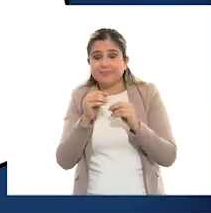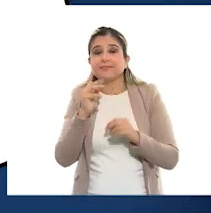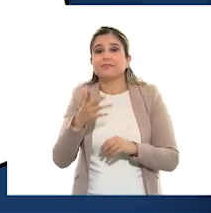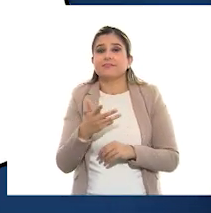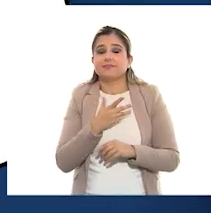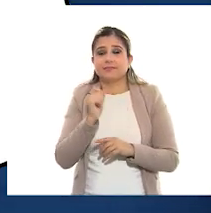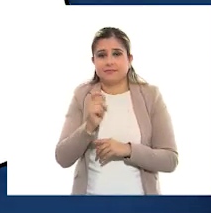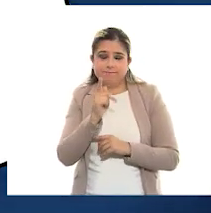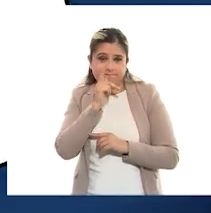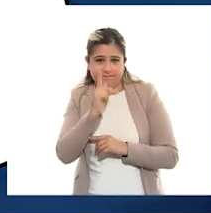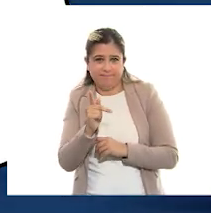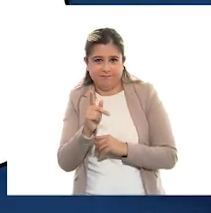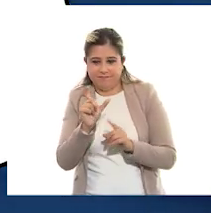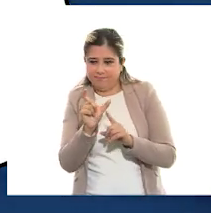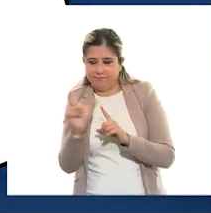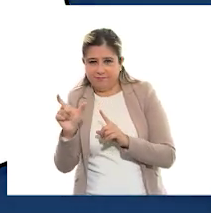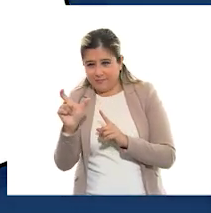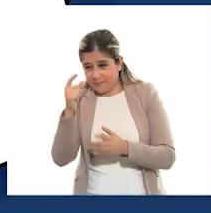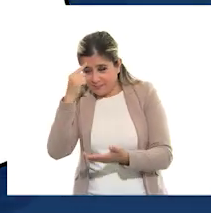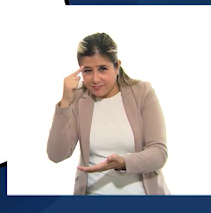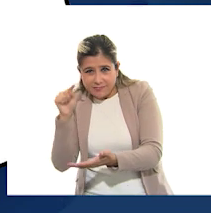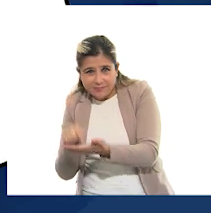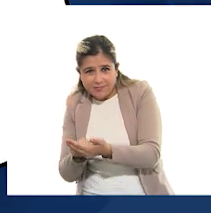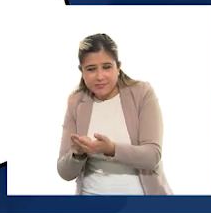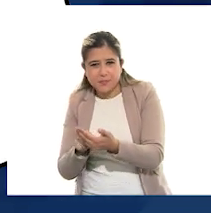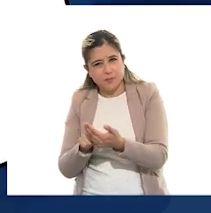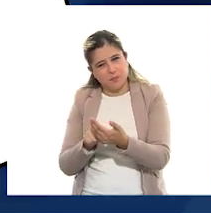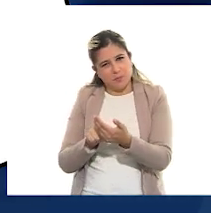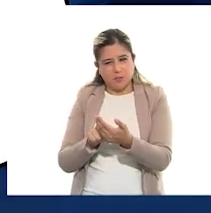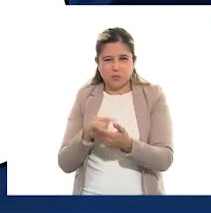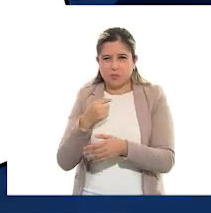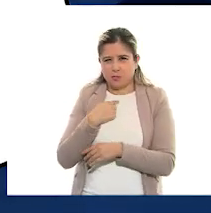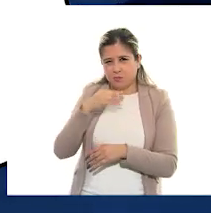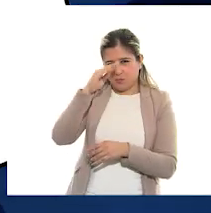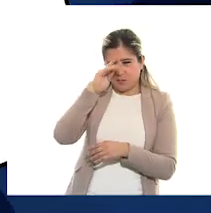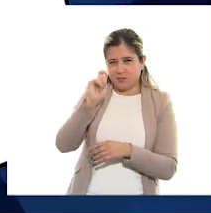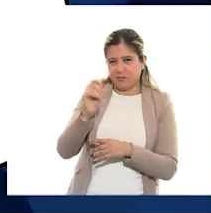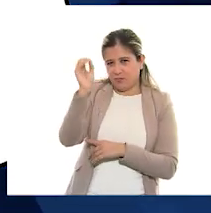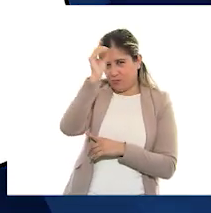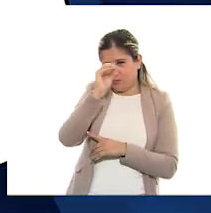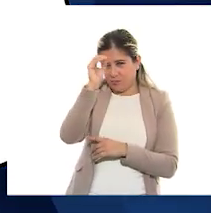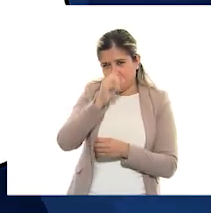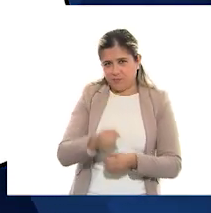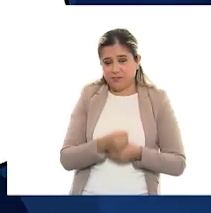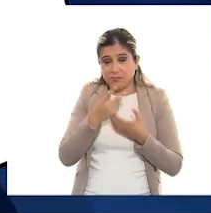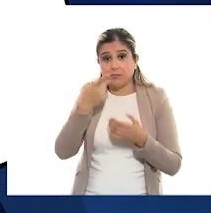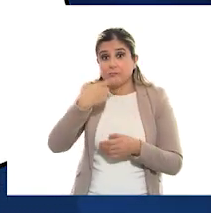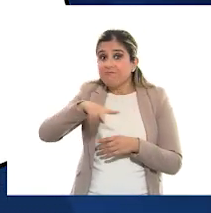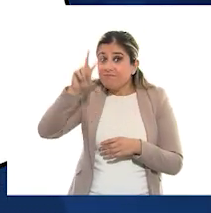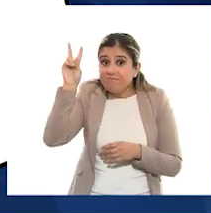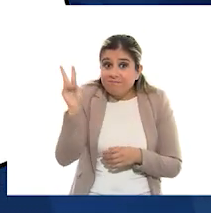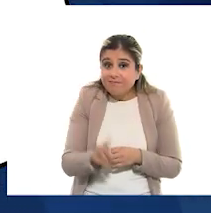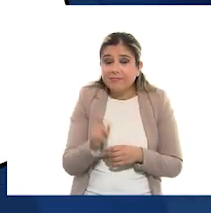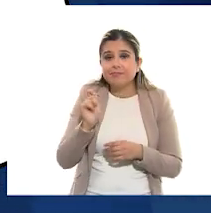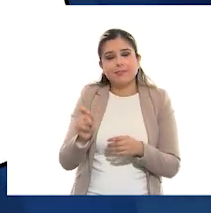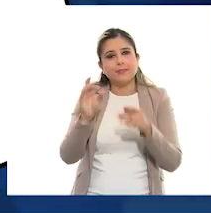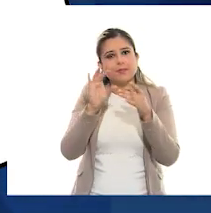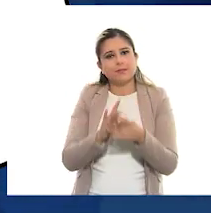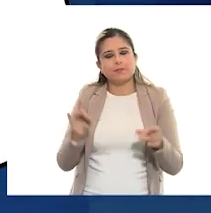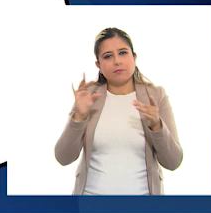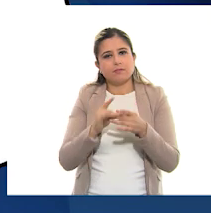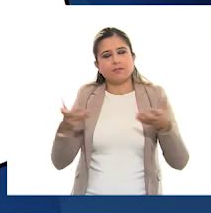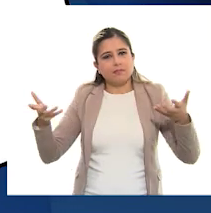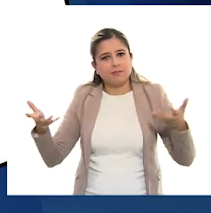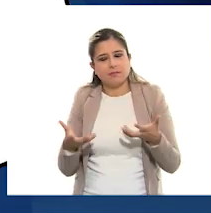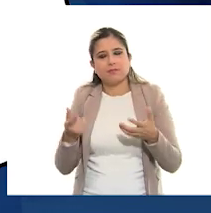tener la palabra creo, podría hacerme pensar que se trata de una opinión, pero en realidad está narrando un hecho